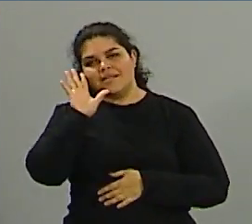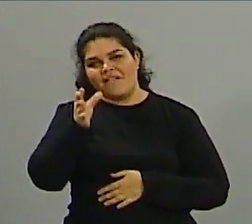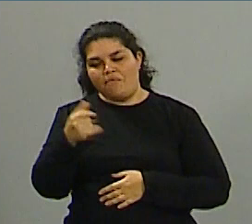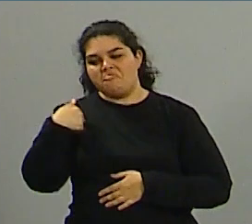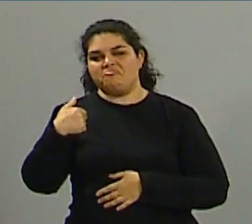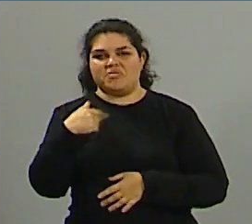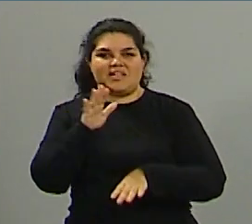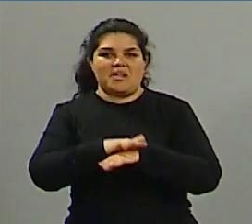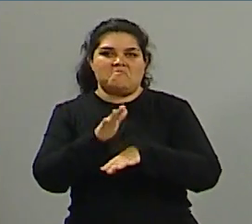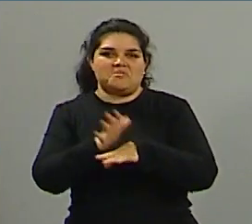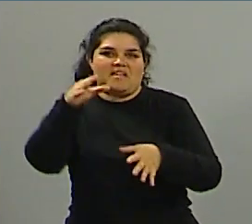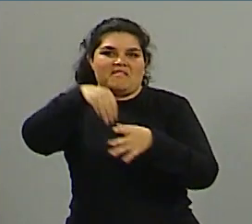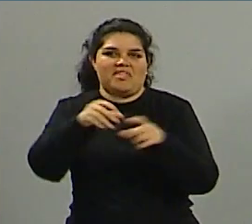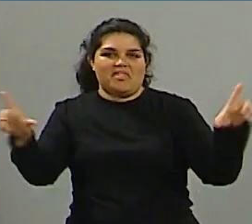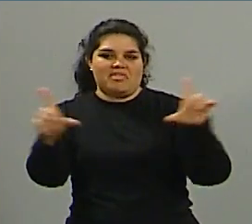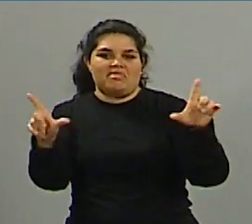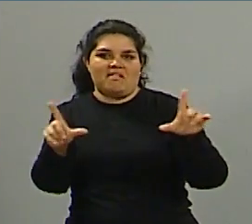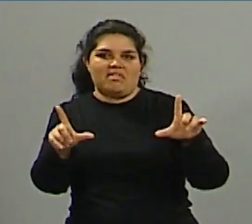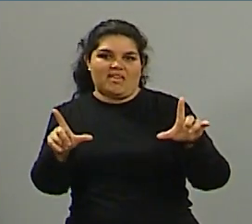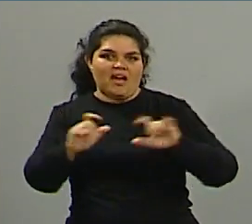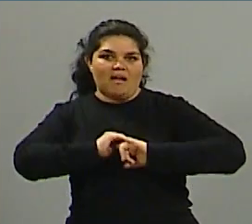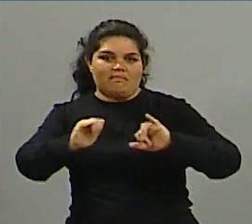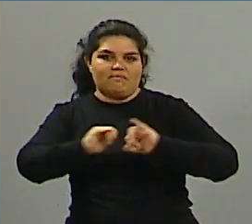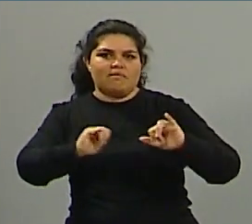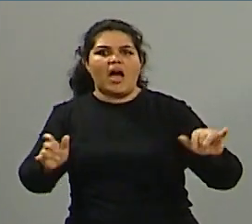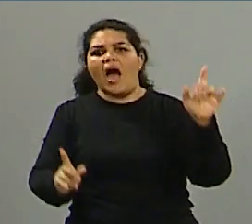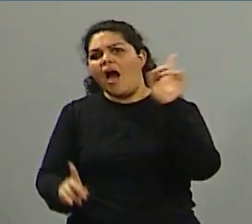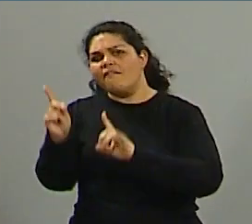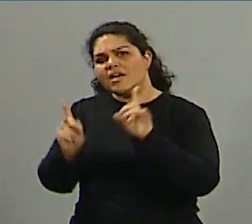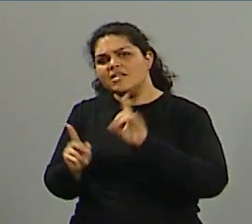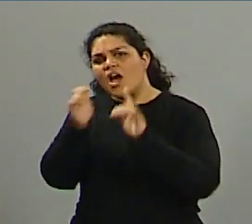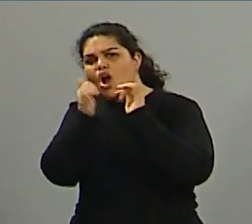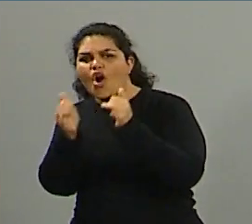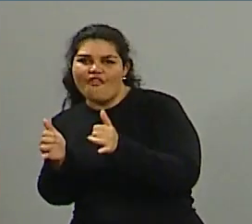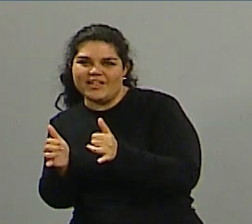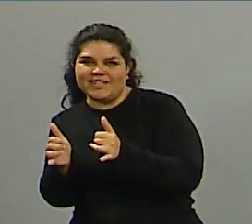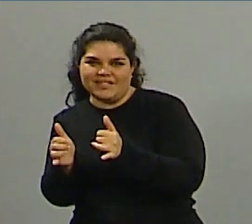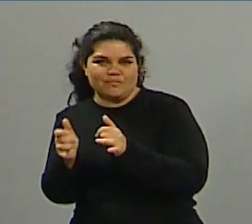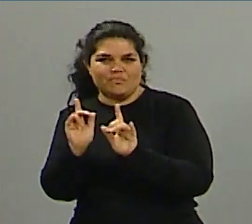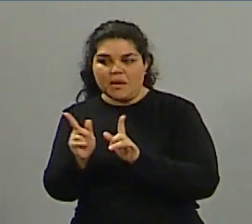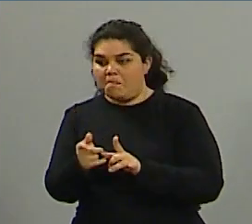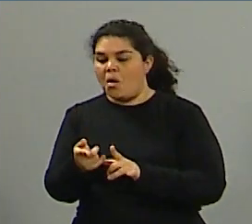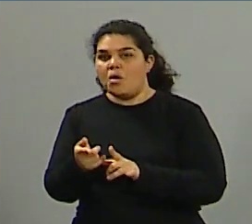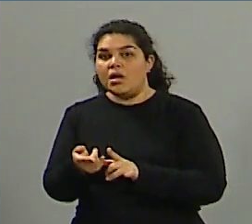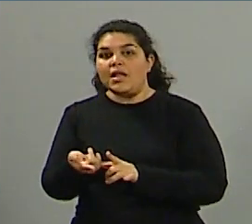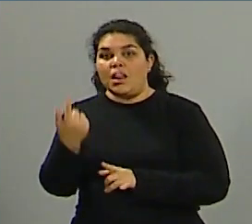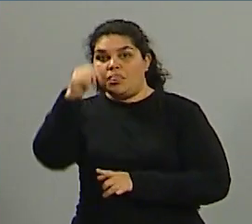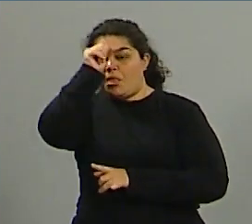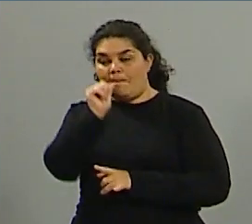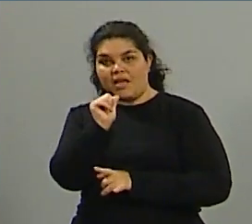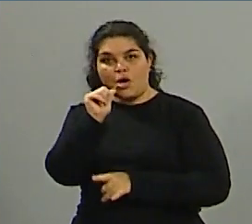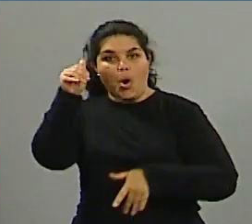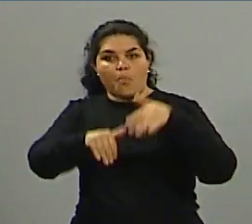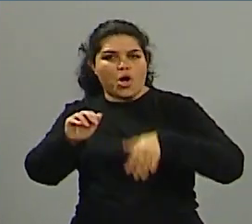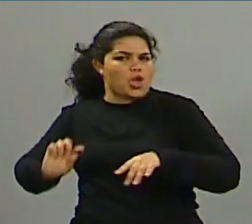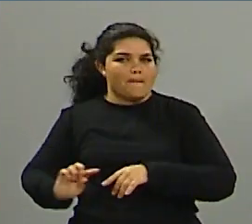medios, por ahí incluso cuando entrevistábamos a algún chico que emitía el fin de semana su primer voto, ¿no? Y que se hacía